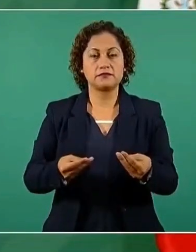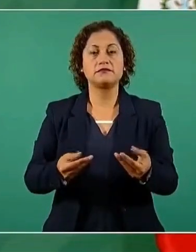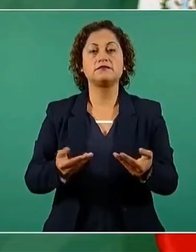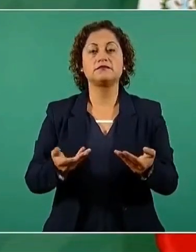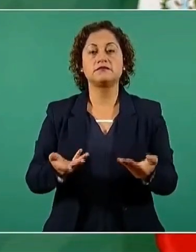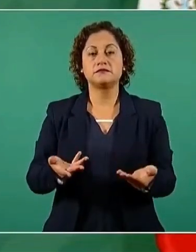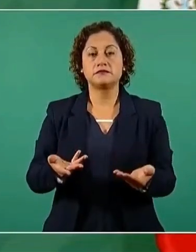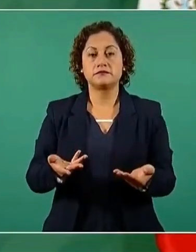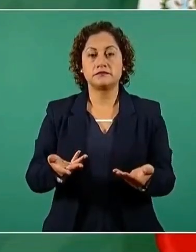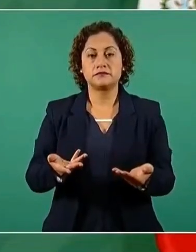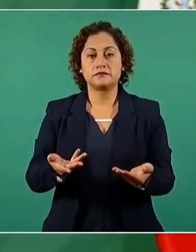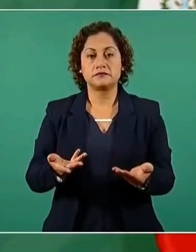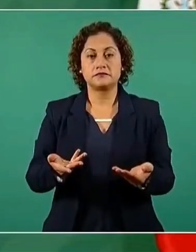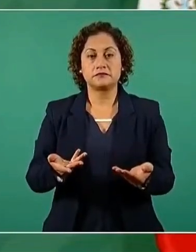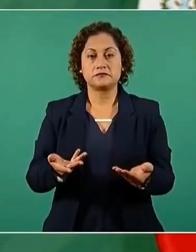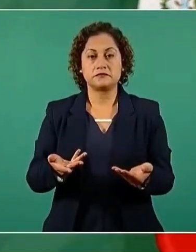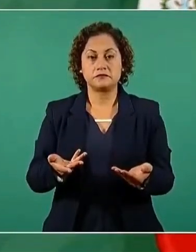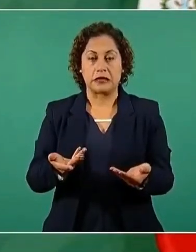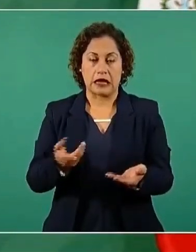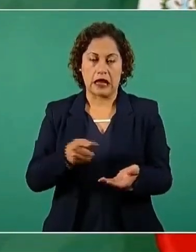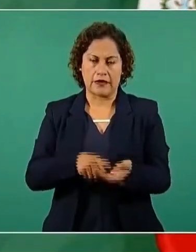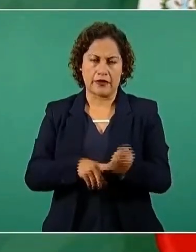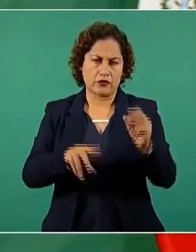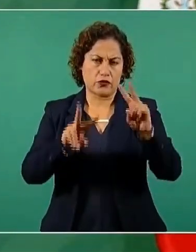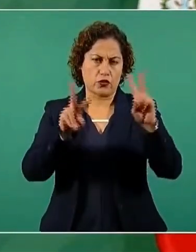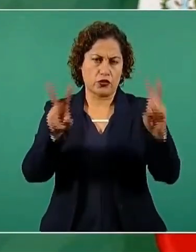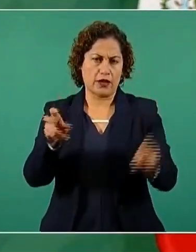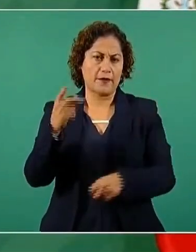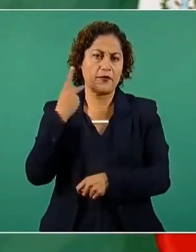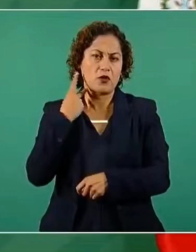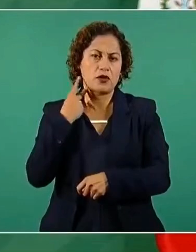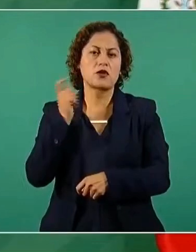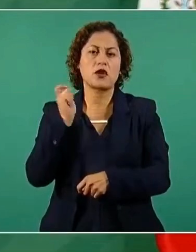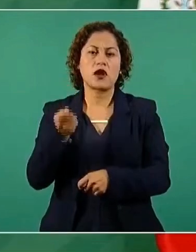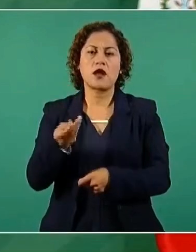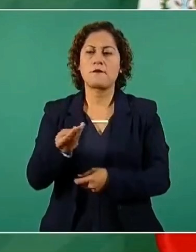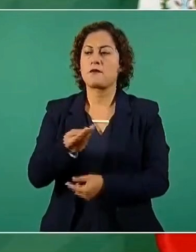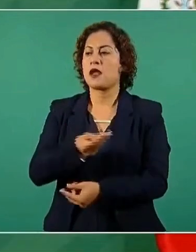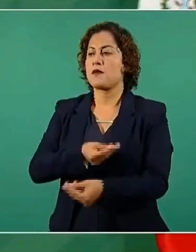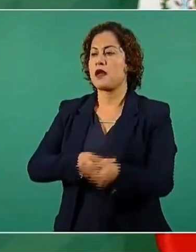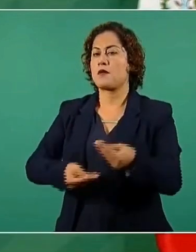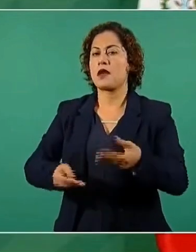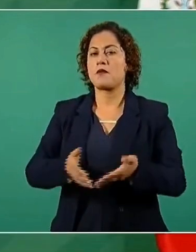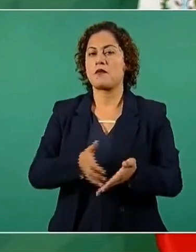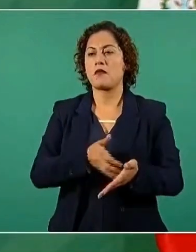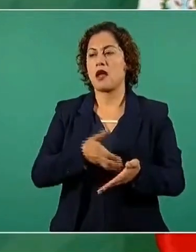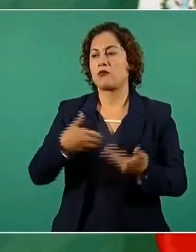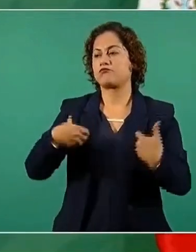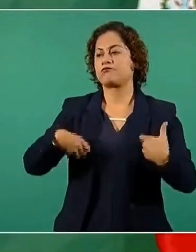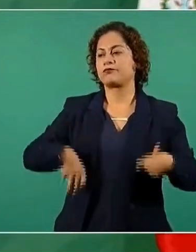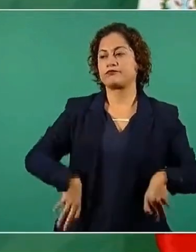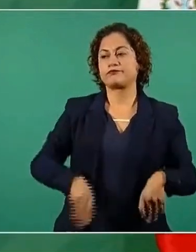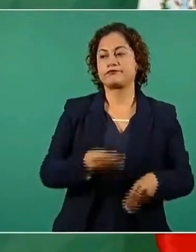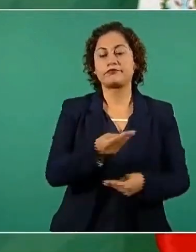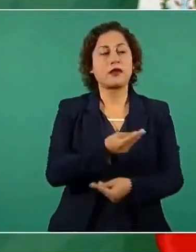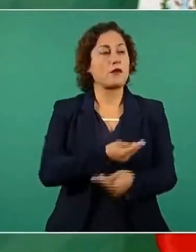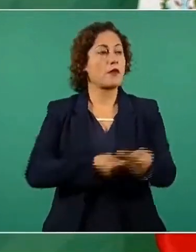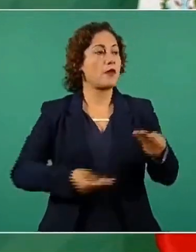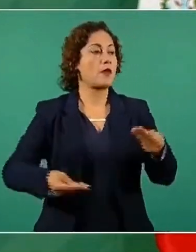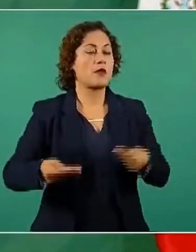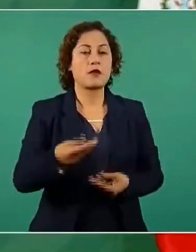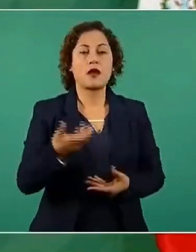el AMPA de la política, se queda con la mayor parte. El que parte y